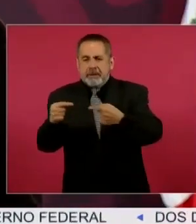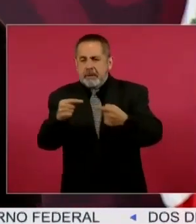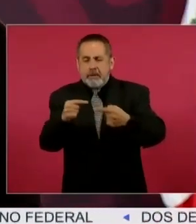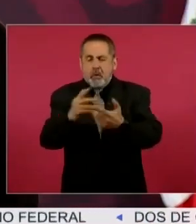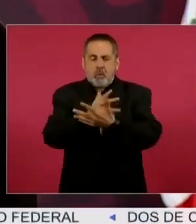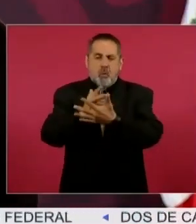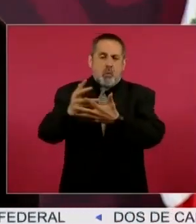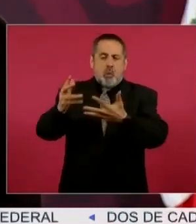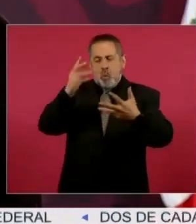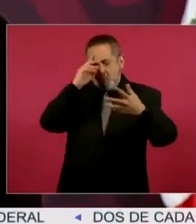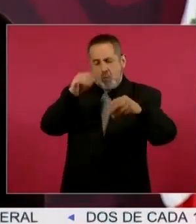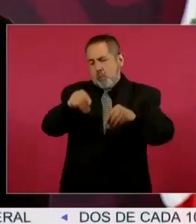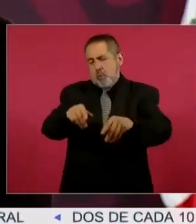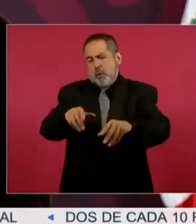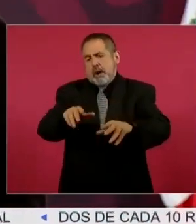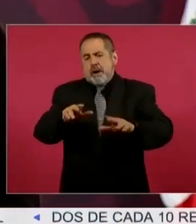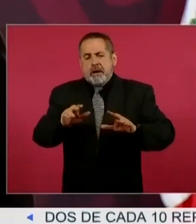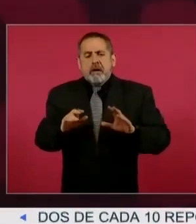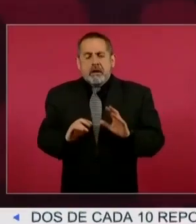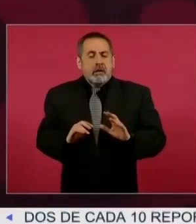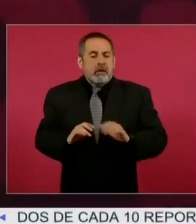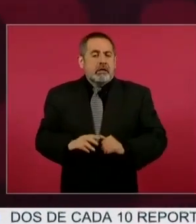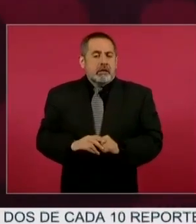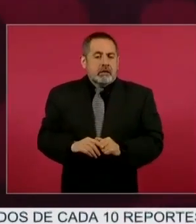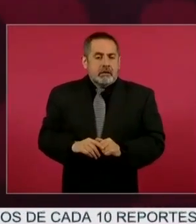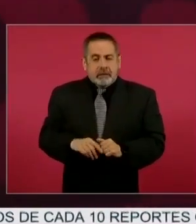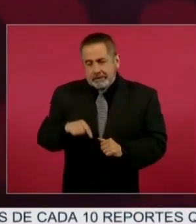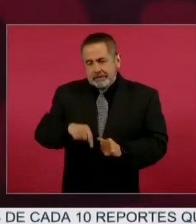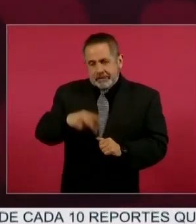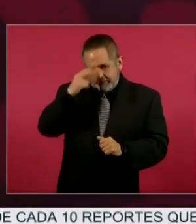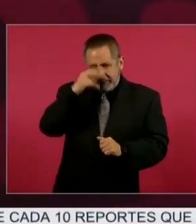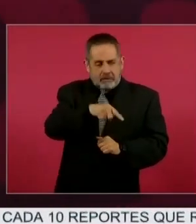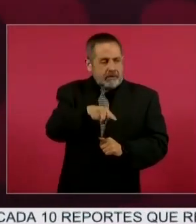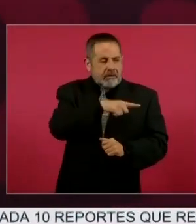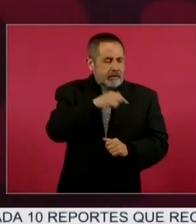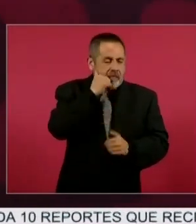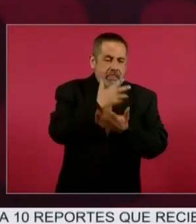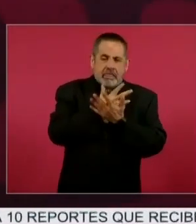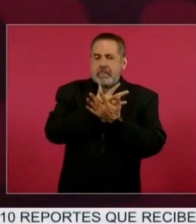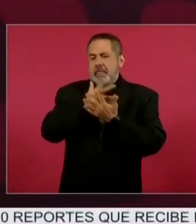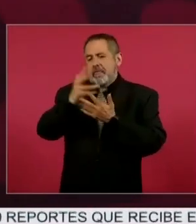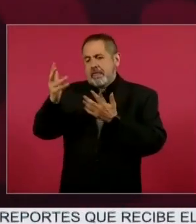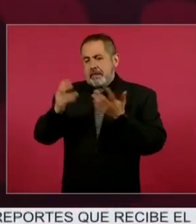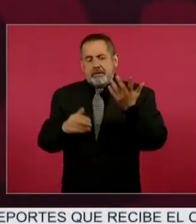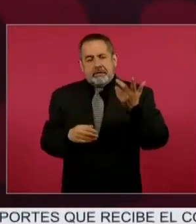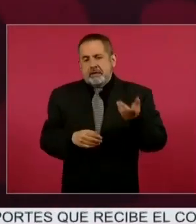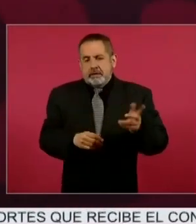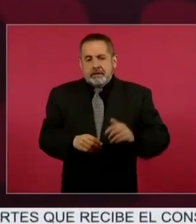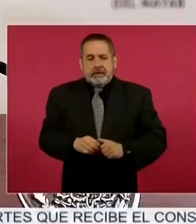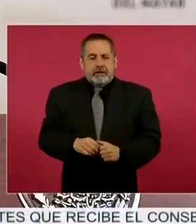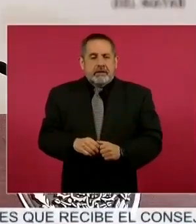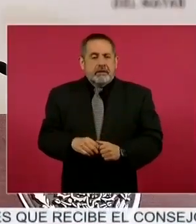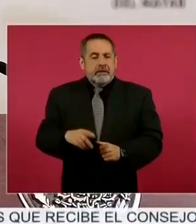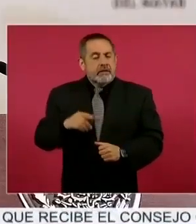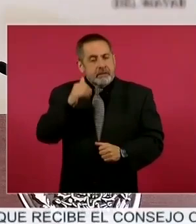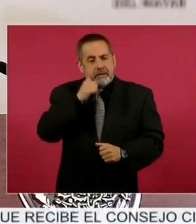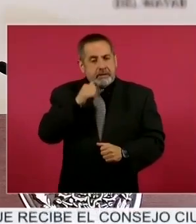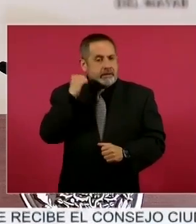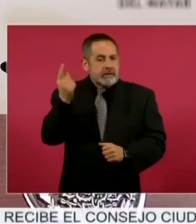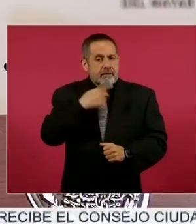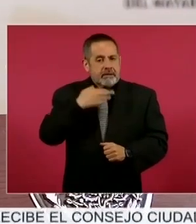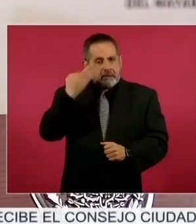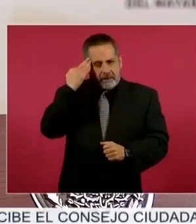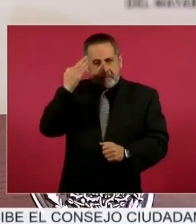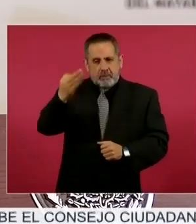magnifican, porque también estamos en México, en temporada